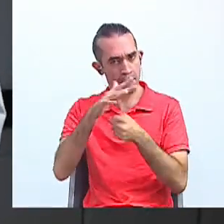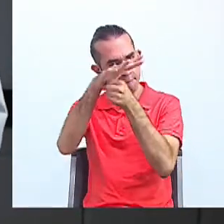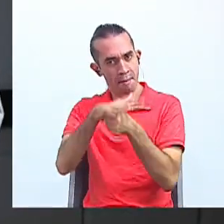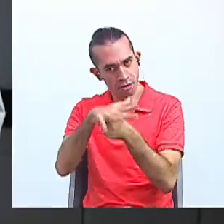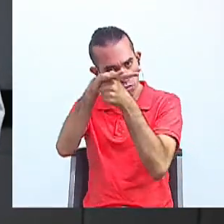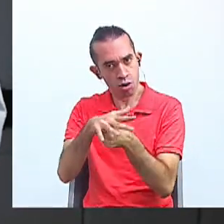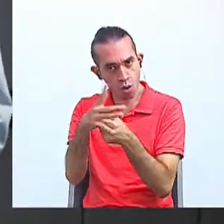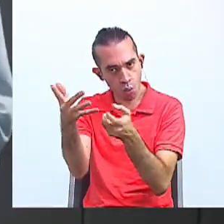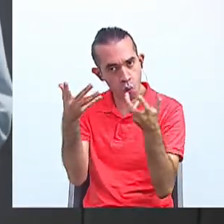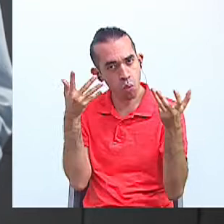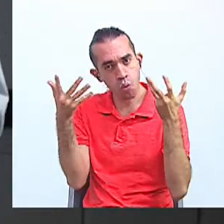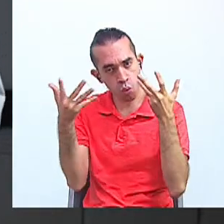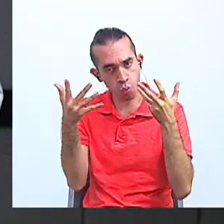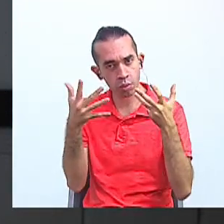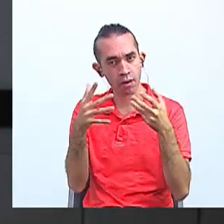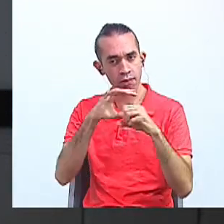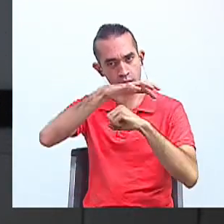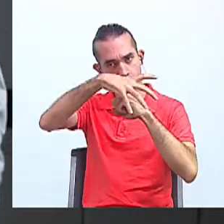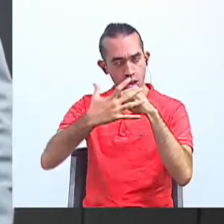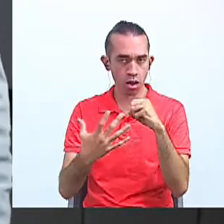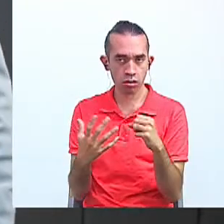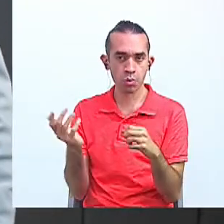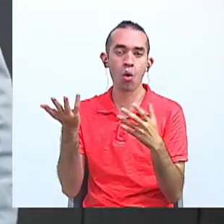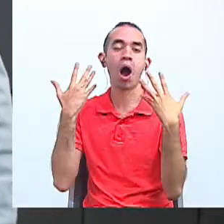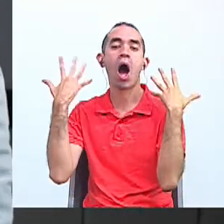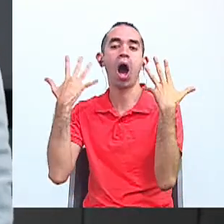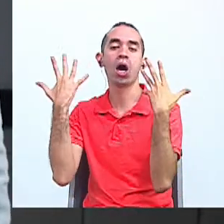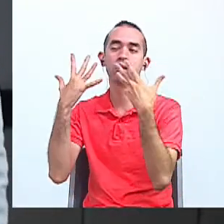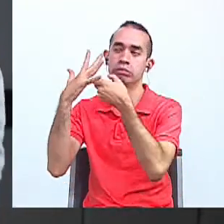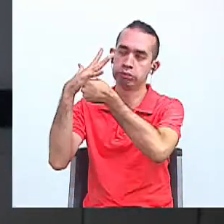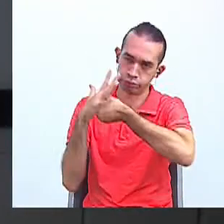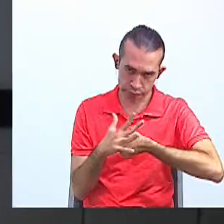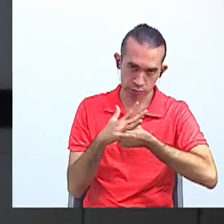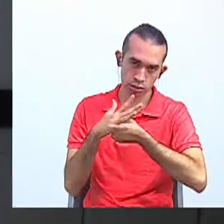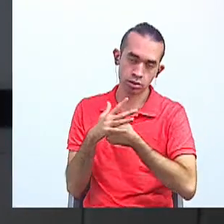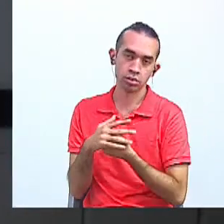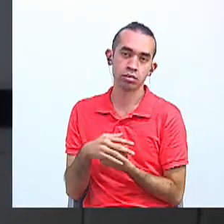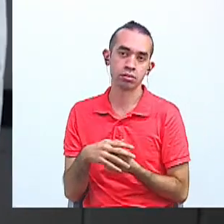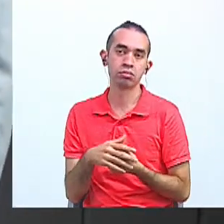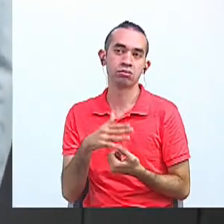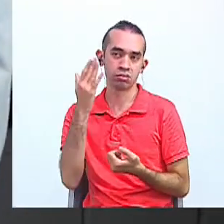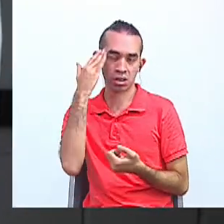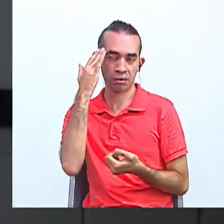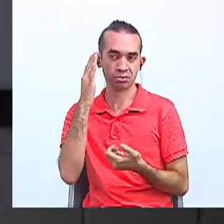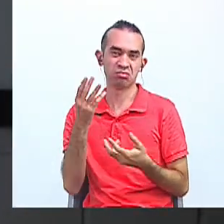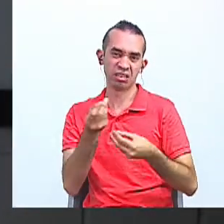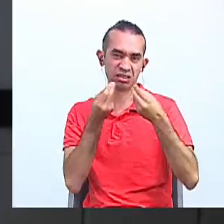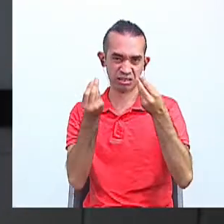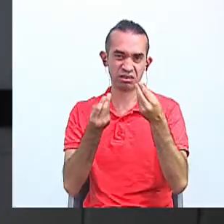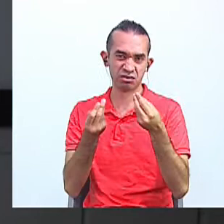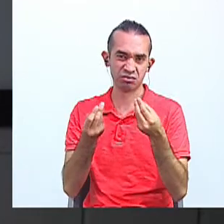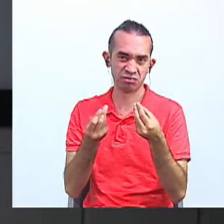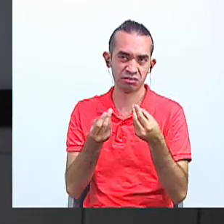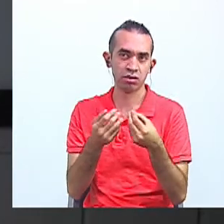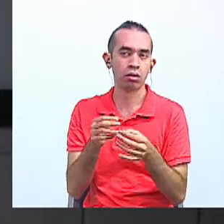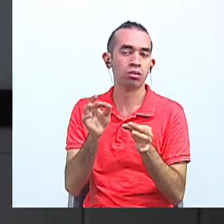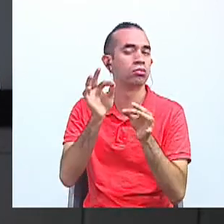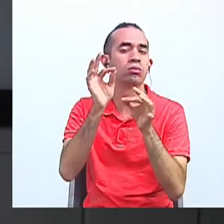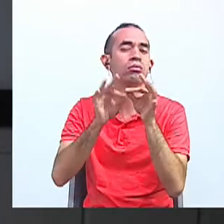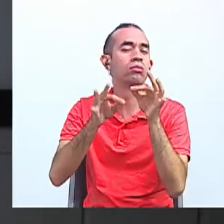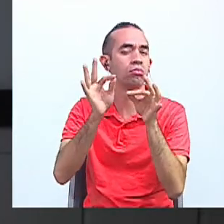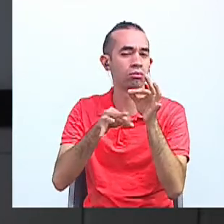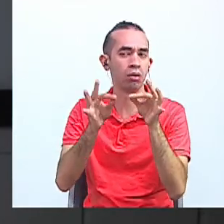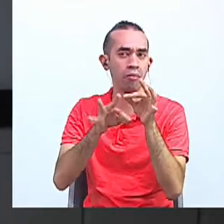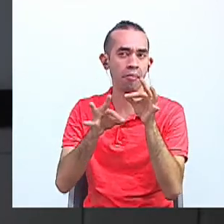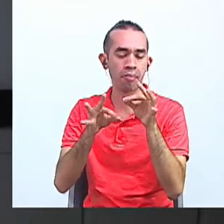presión que ejerce o que se le da al aire sobre la atmósfera. Entonces, nosotros lo que vamos a tener acá simplemente es que